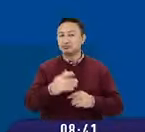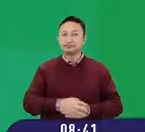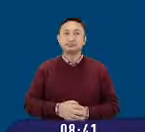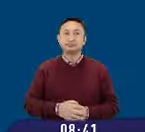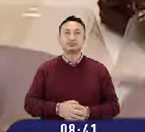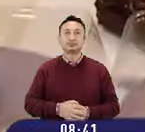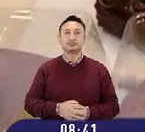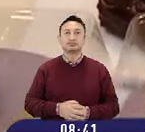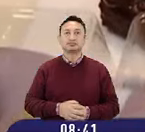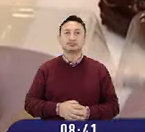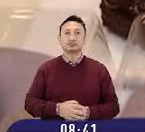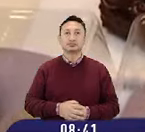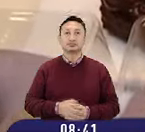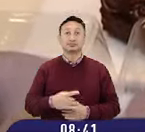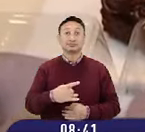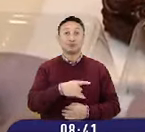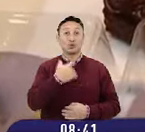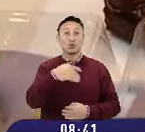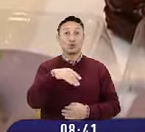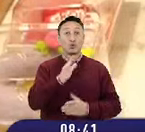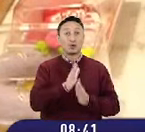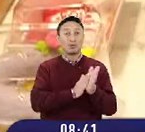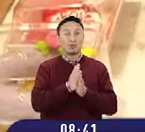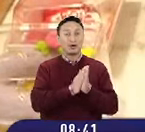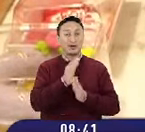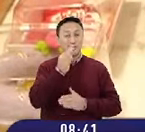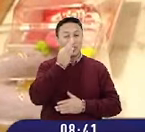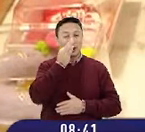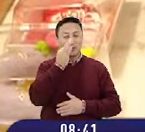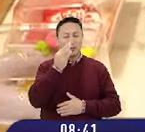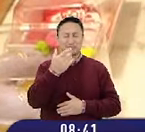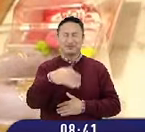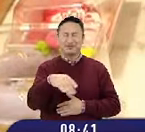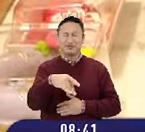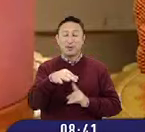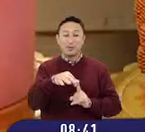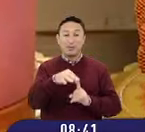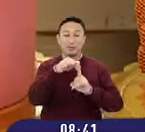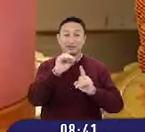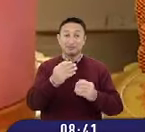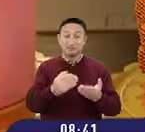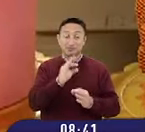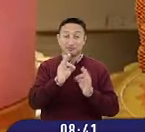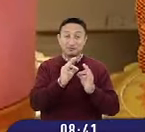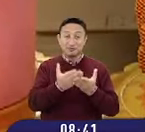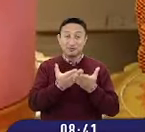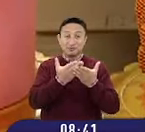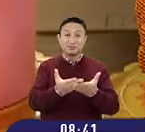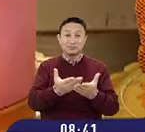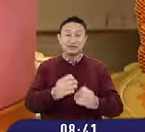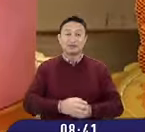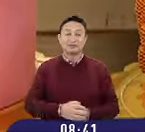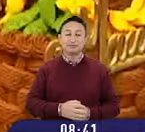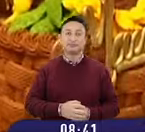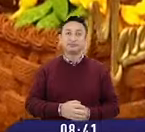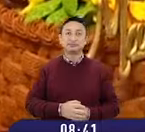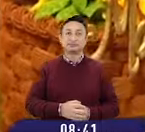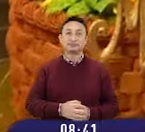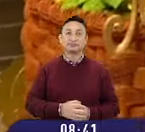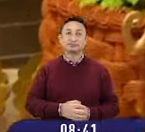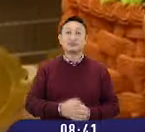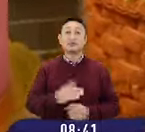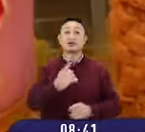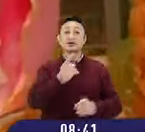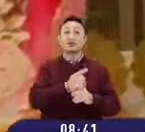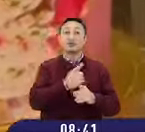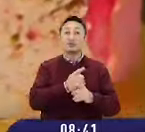cliente. El chocolate tampoco se queda atrás, de hecho es uno de los principales obsequios para toda ocasión. Por eso